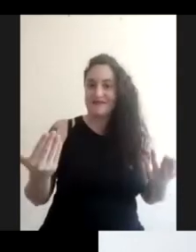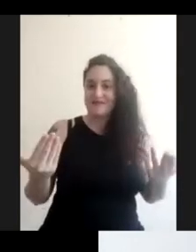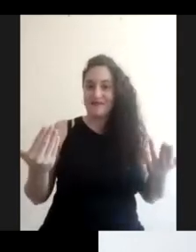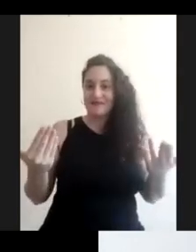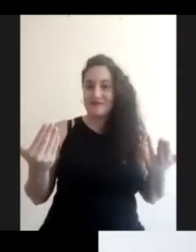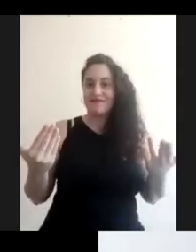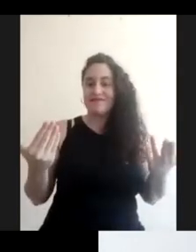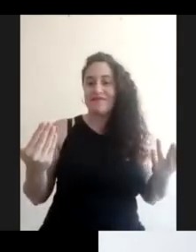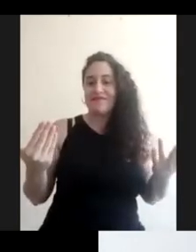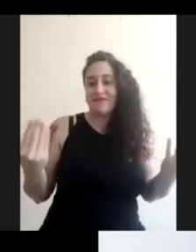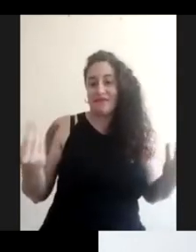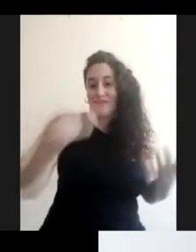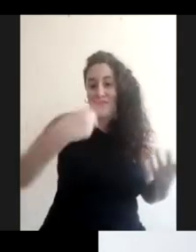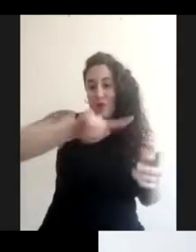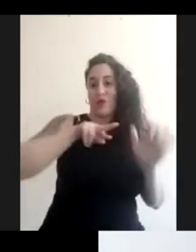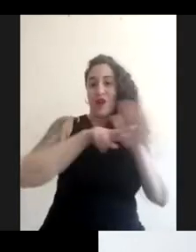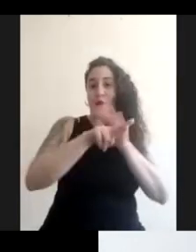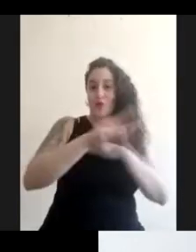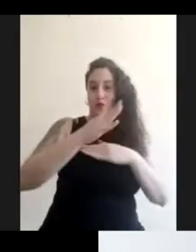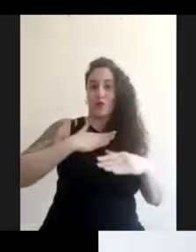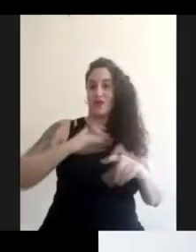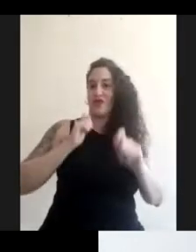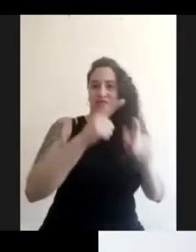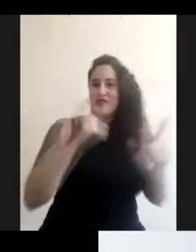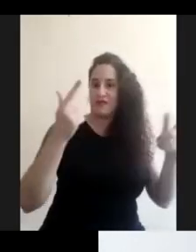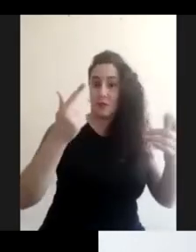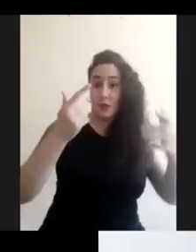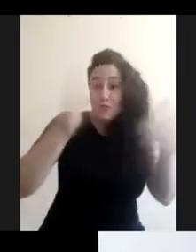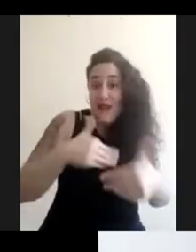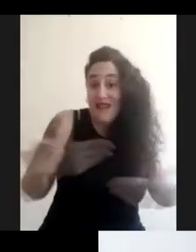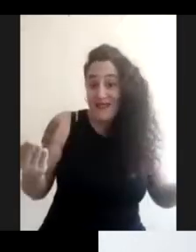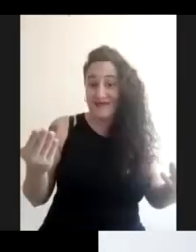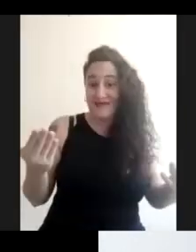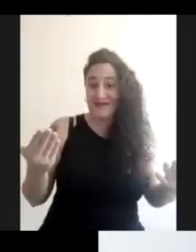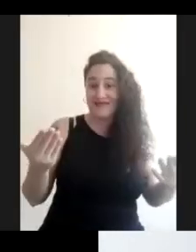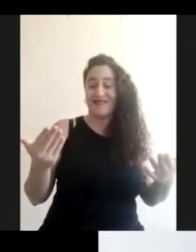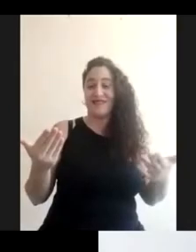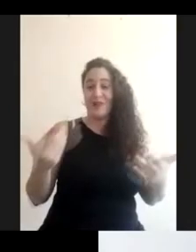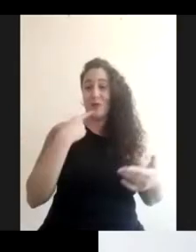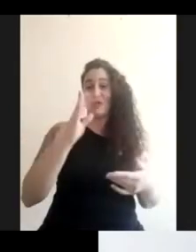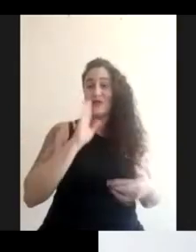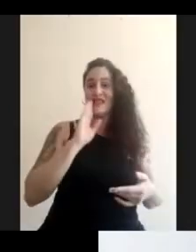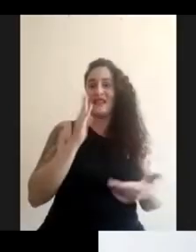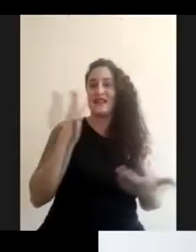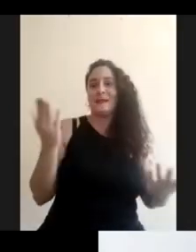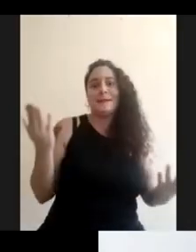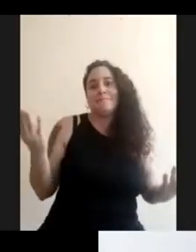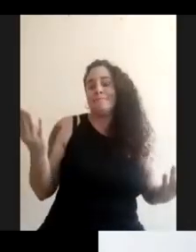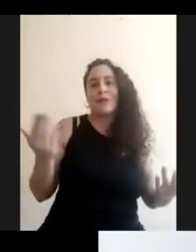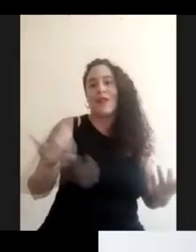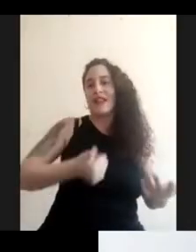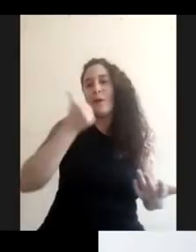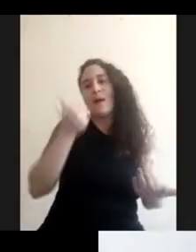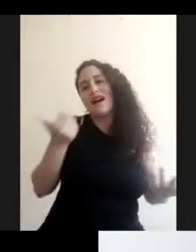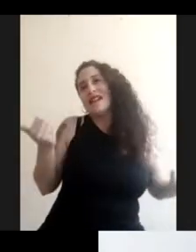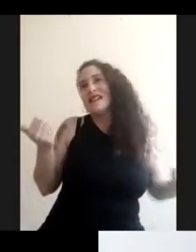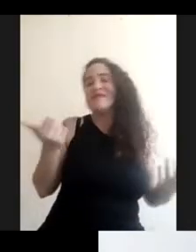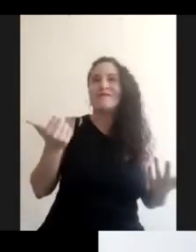ese apoyo de este recurso que tienen, que como decía pues estamos un poco más